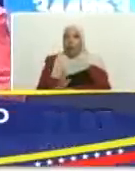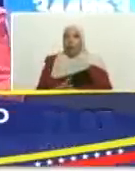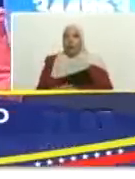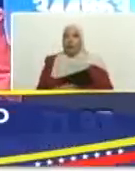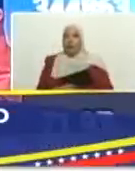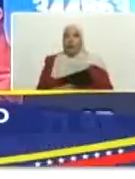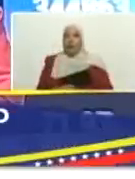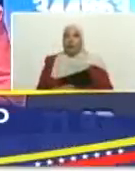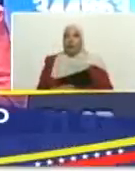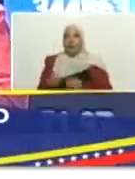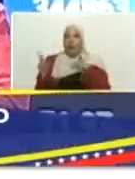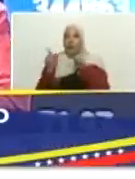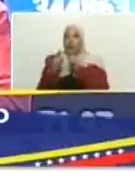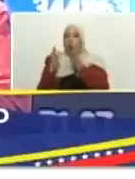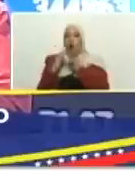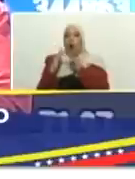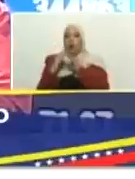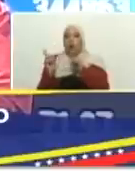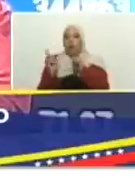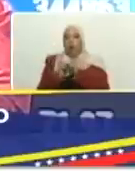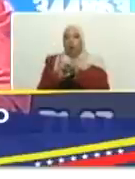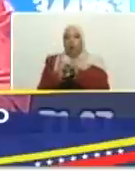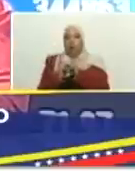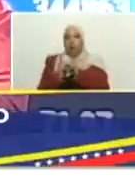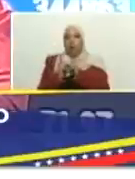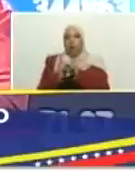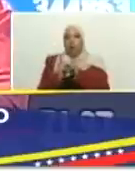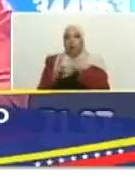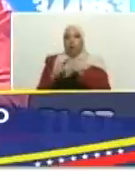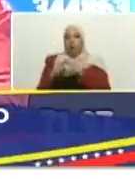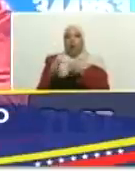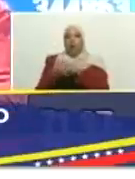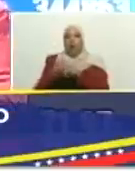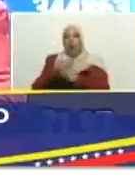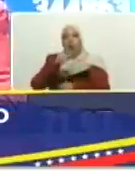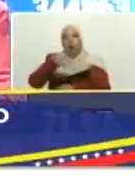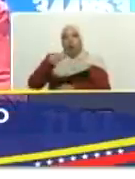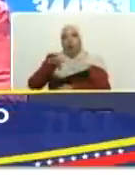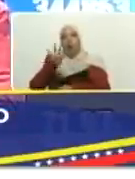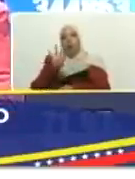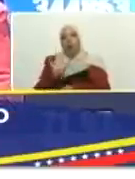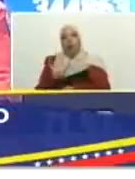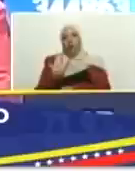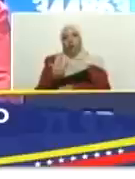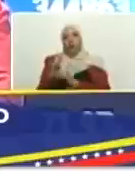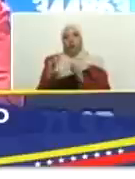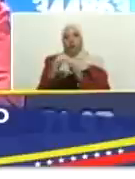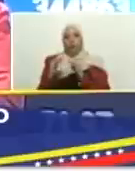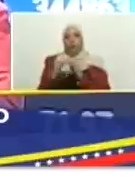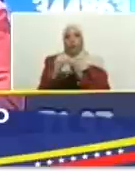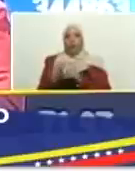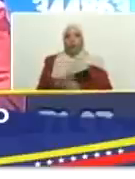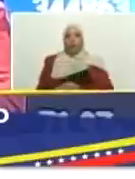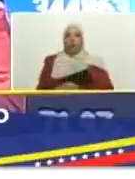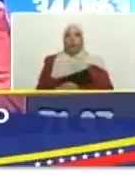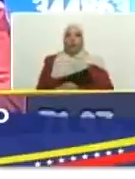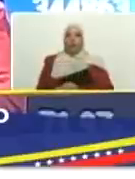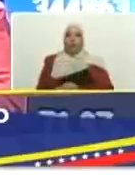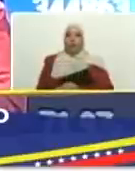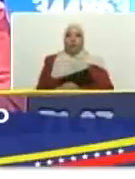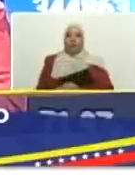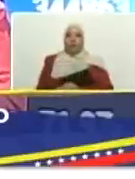Las cajitas de fósforo, chicos, que le entregaban a la gente en cuatro paredes, en Marco Torres,